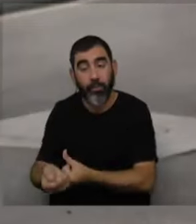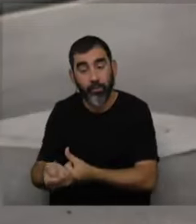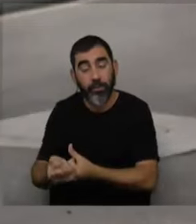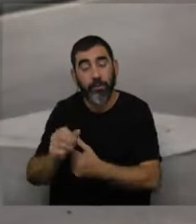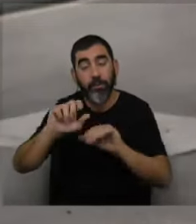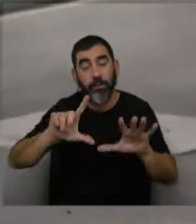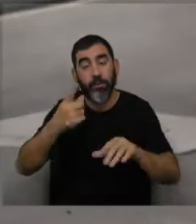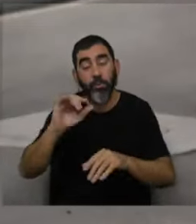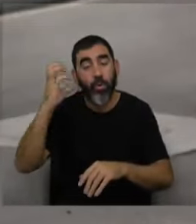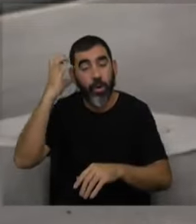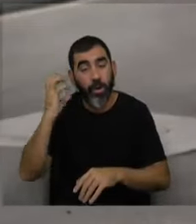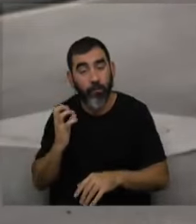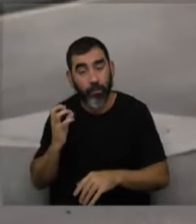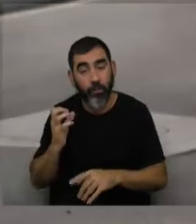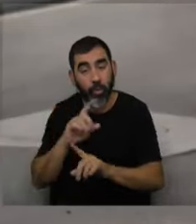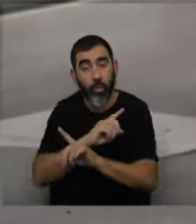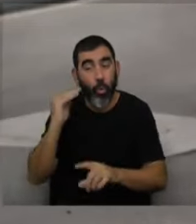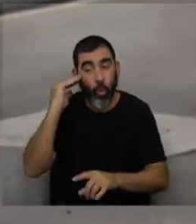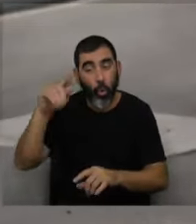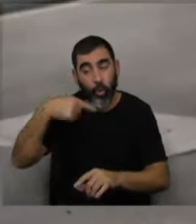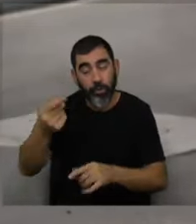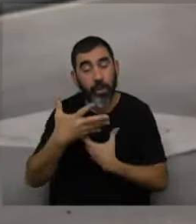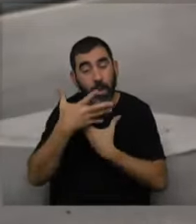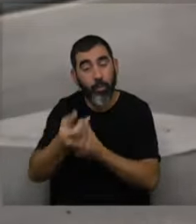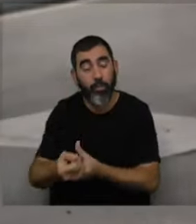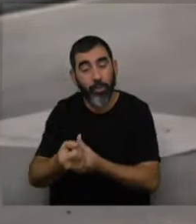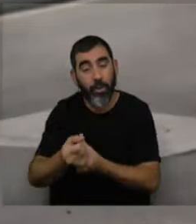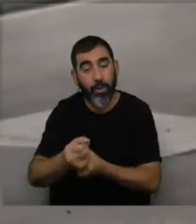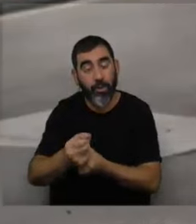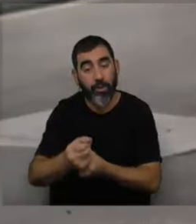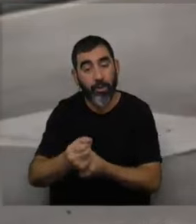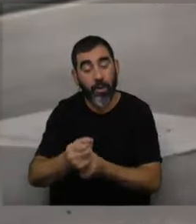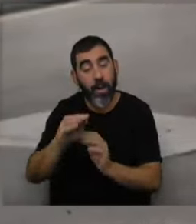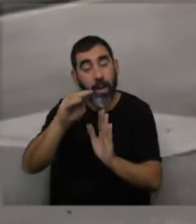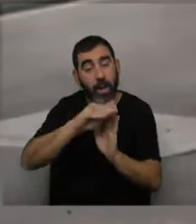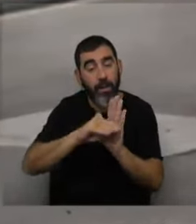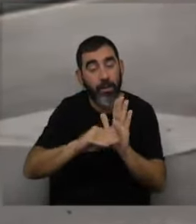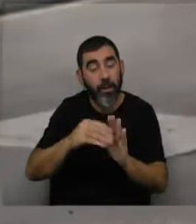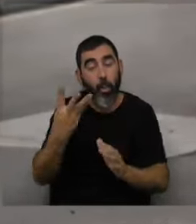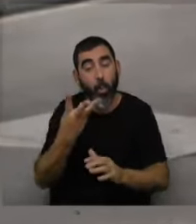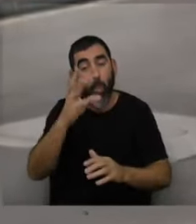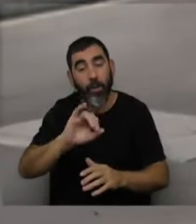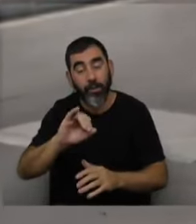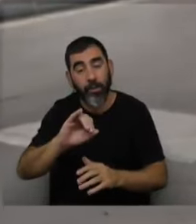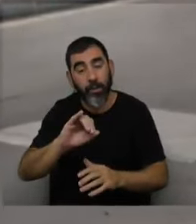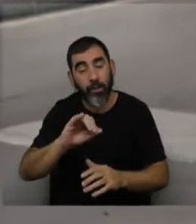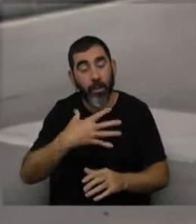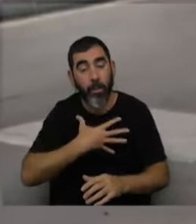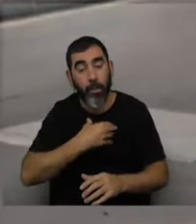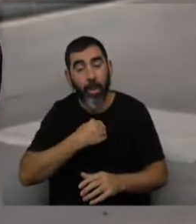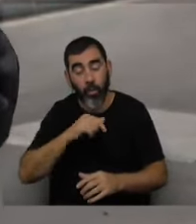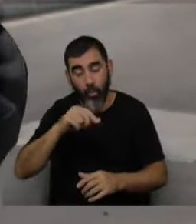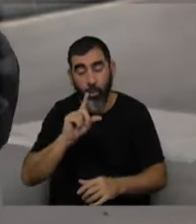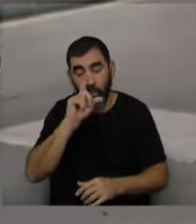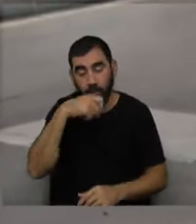71 de Laura rafo y no como el docente que estábamos hablando recién que figura en la lista 40 del partido Nacional aquí en